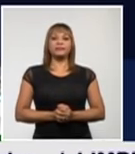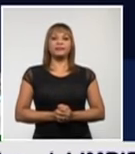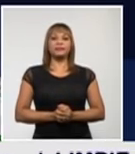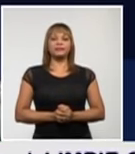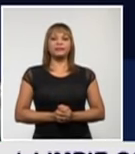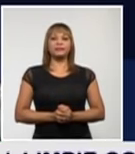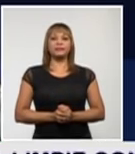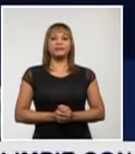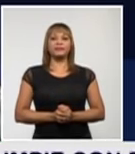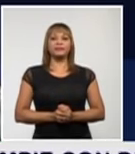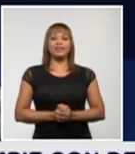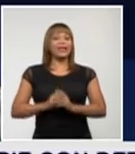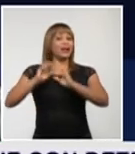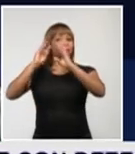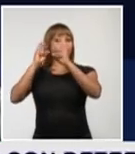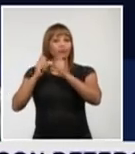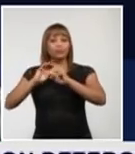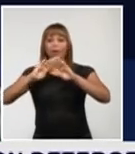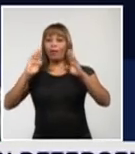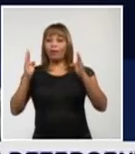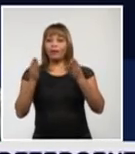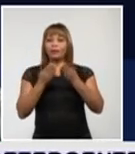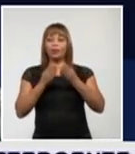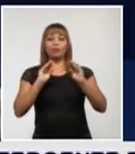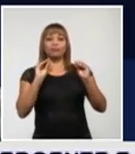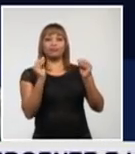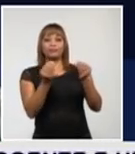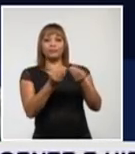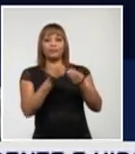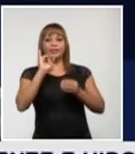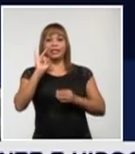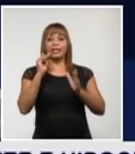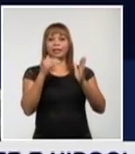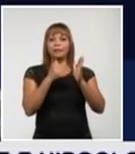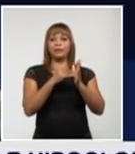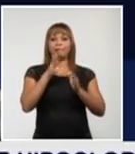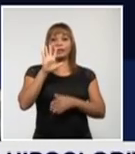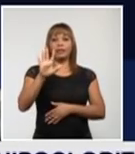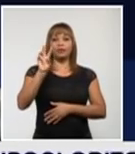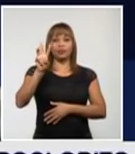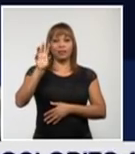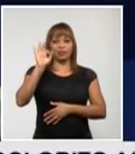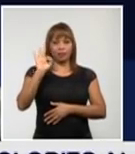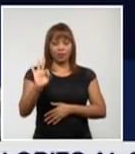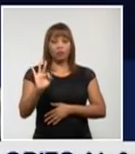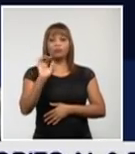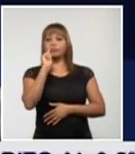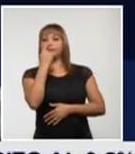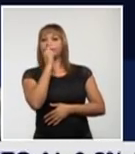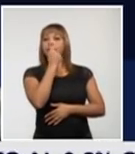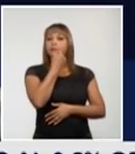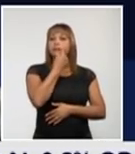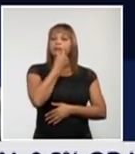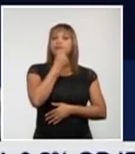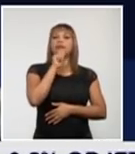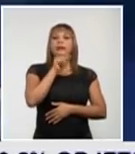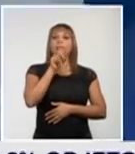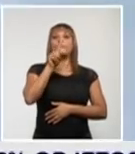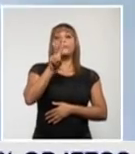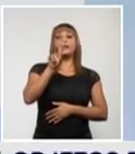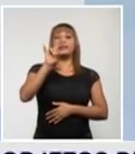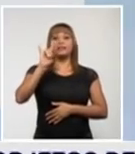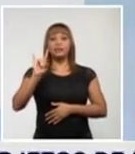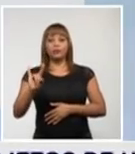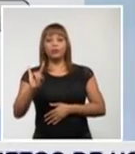Como resultado del estudio de estas 7.538 muestras, pues 29